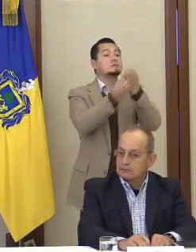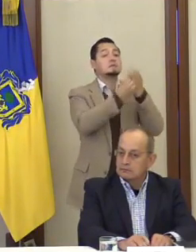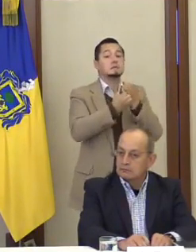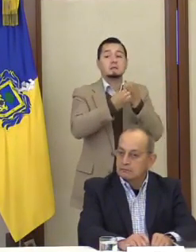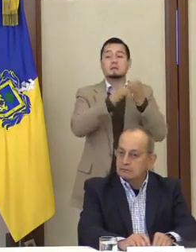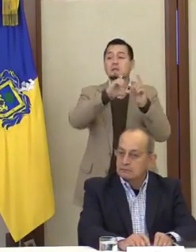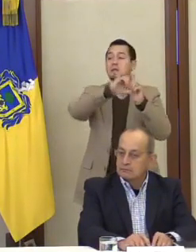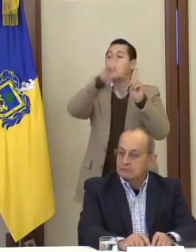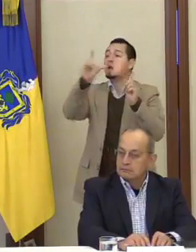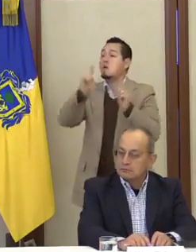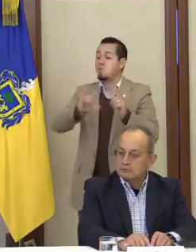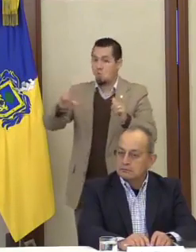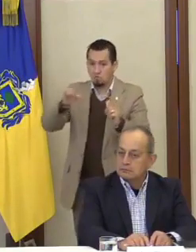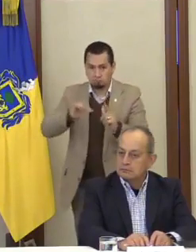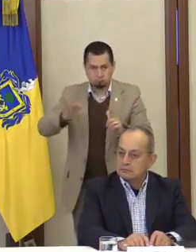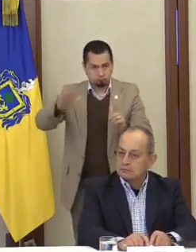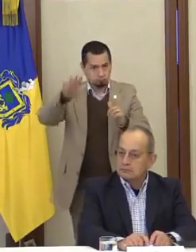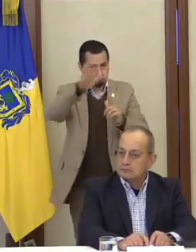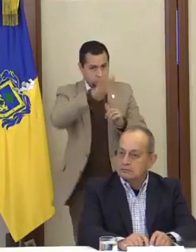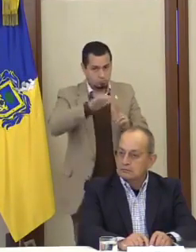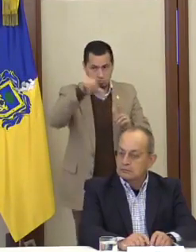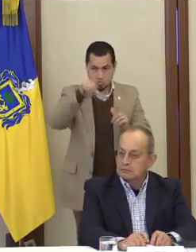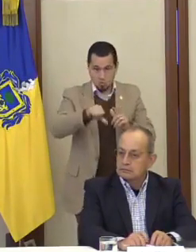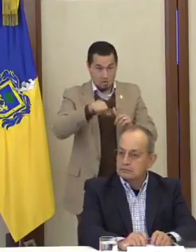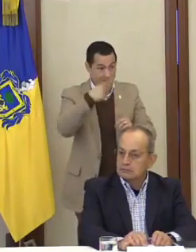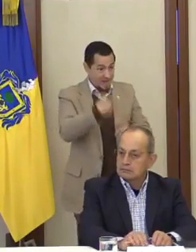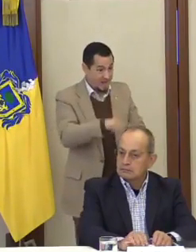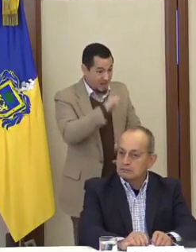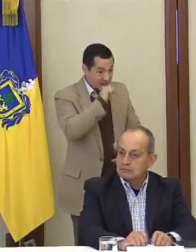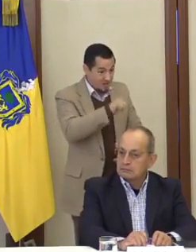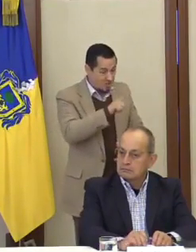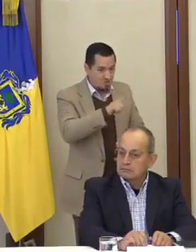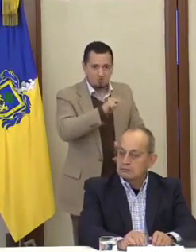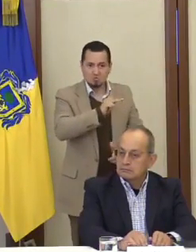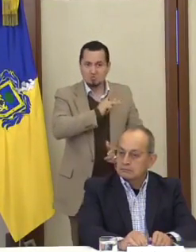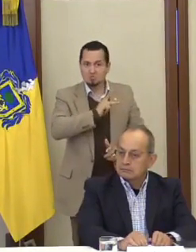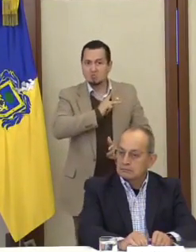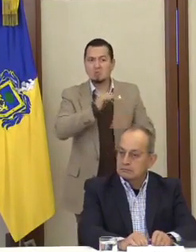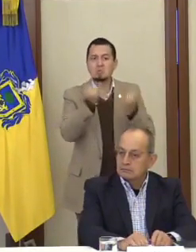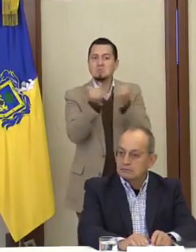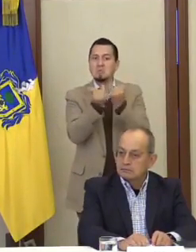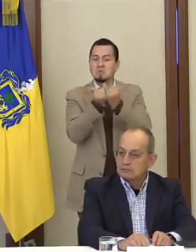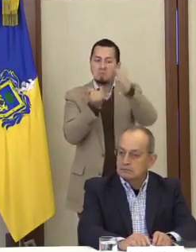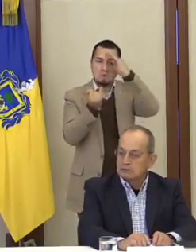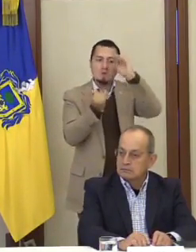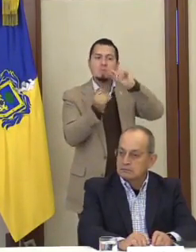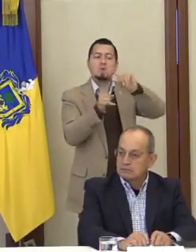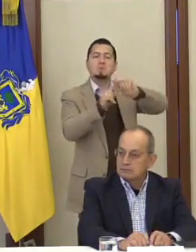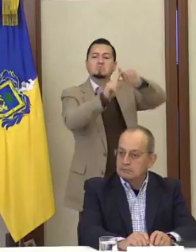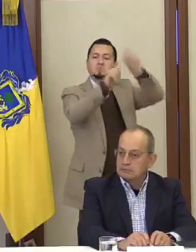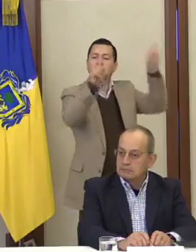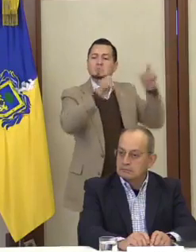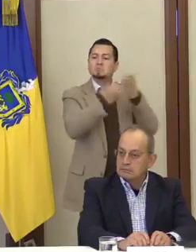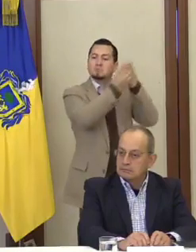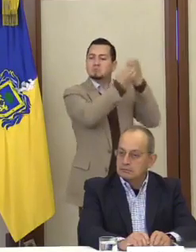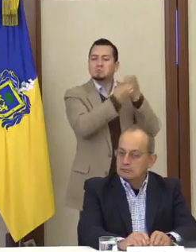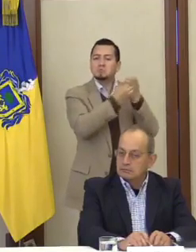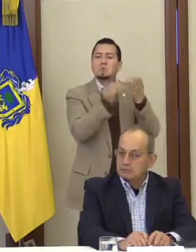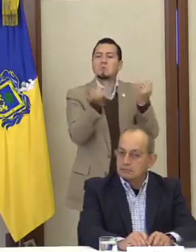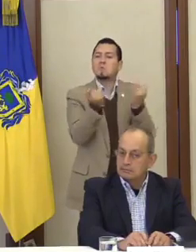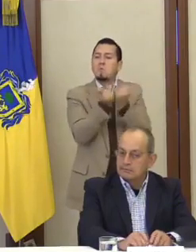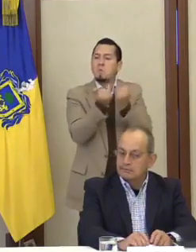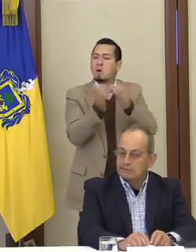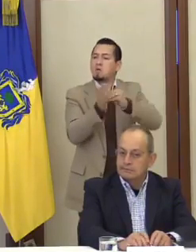la República. Porque si esto está pasando en Jalisco, yo no tengo duda que puede estar pasando en otros